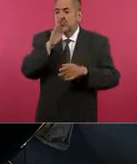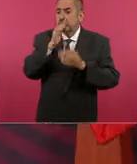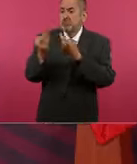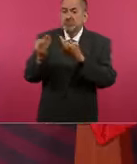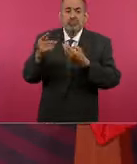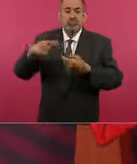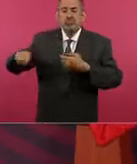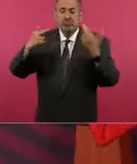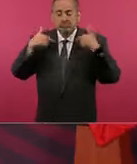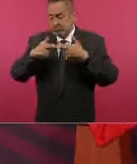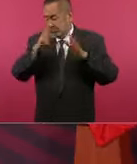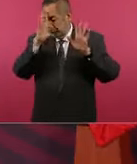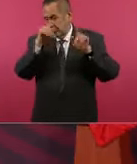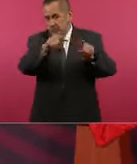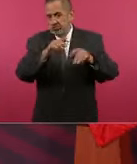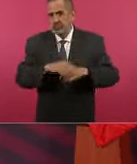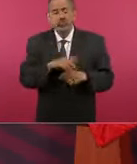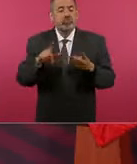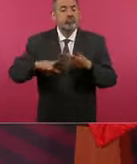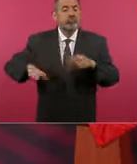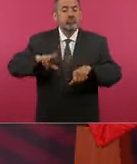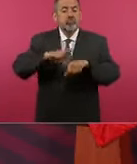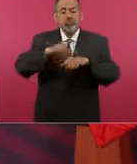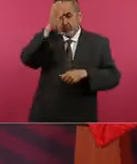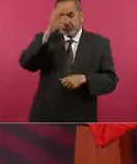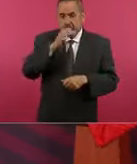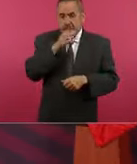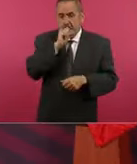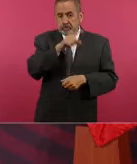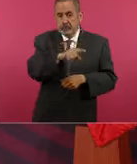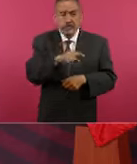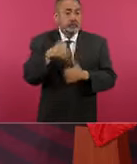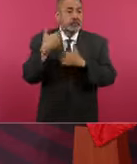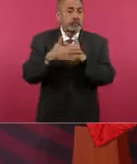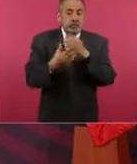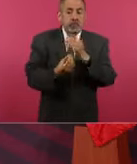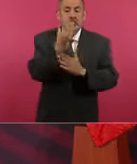maestros. El gobernador de Coahuila, y sobre todo el que va a entrar,